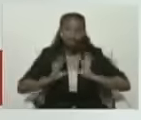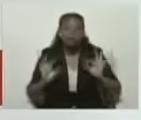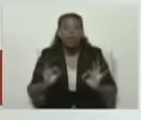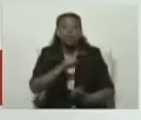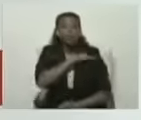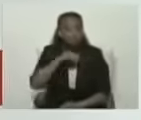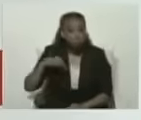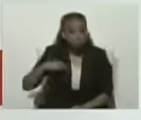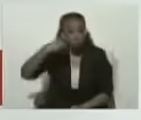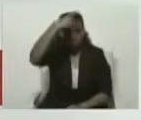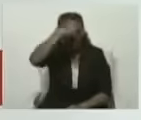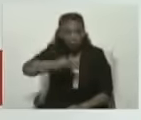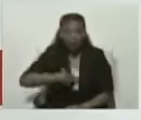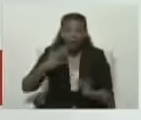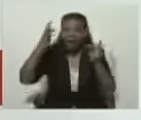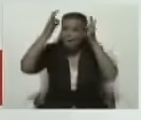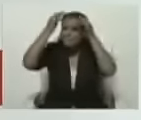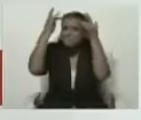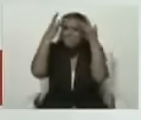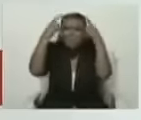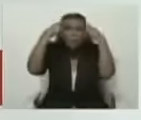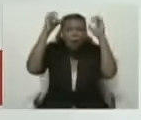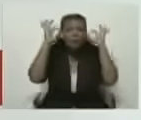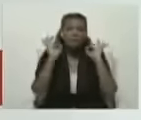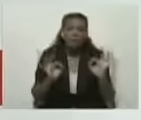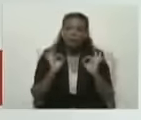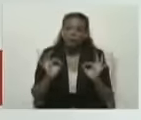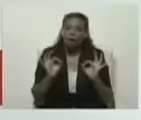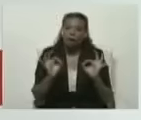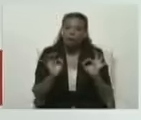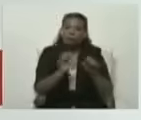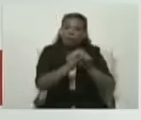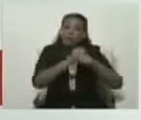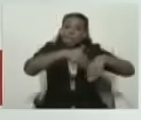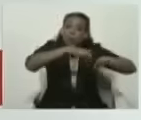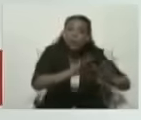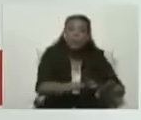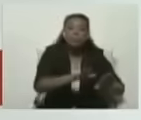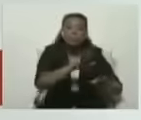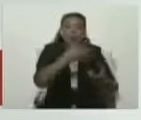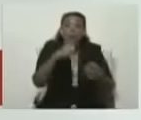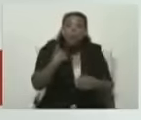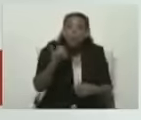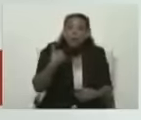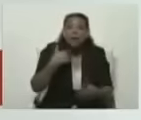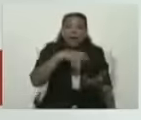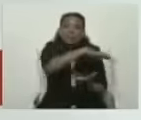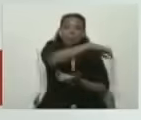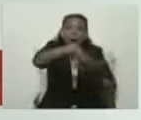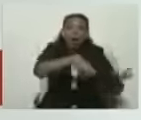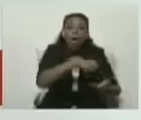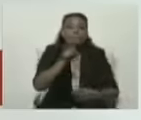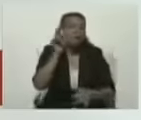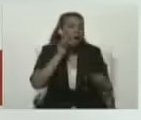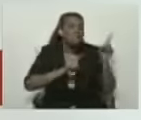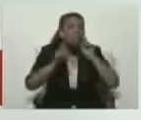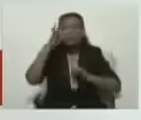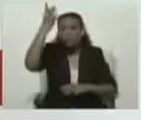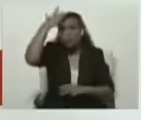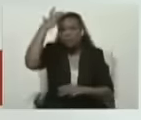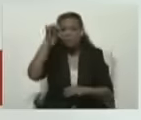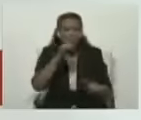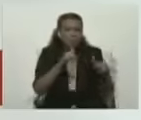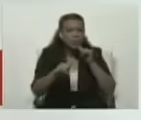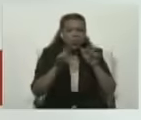nosotros nos hemos hecho expertos en desactivar cualquier bomba de falsas informaciones